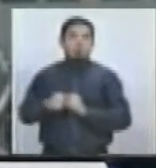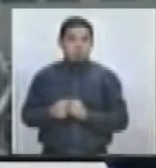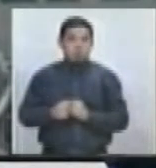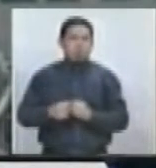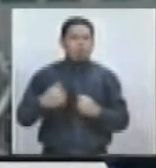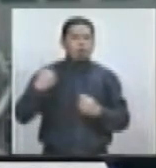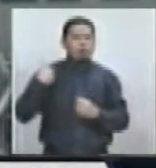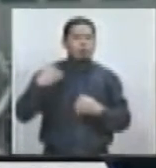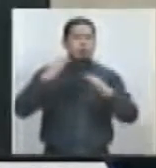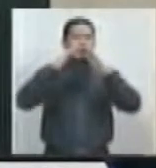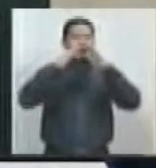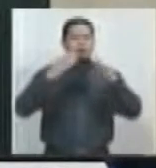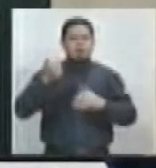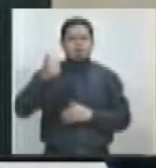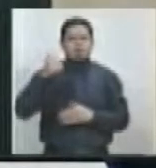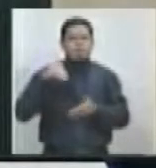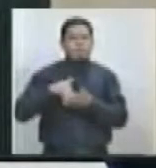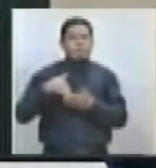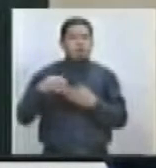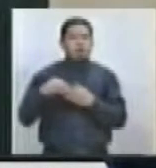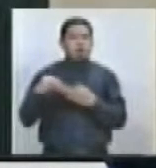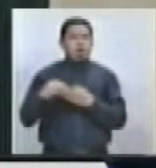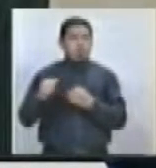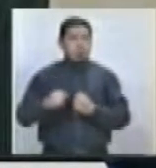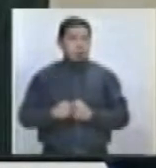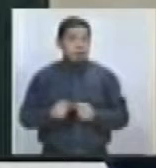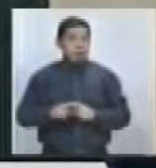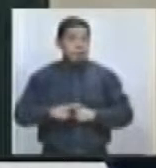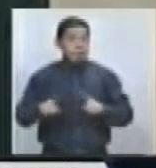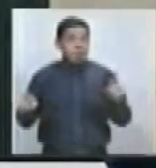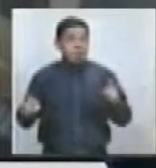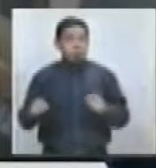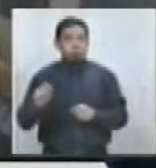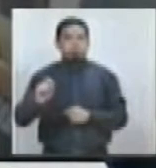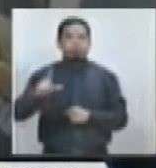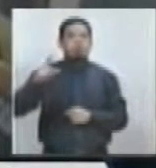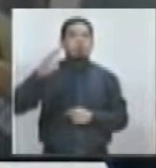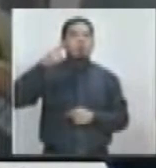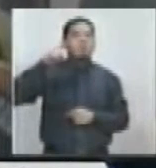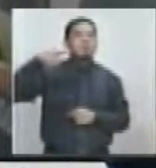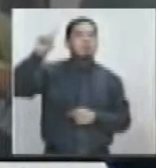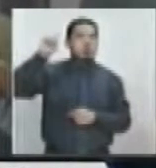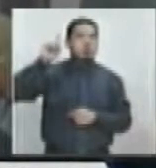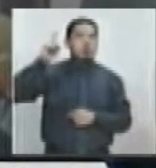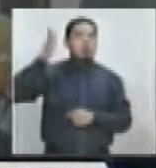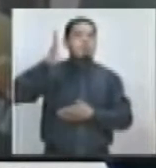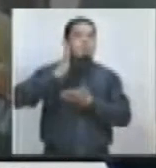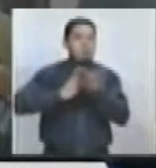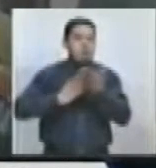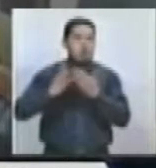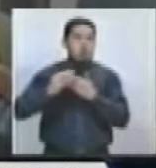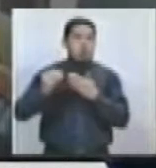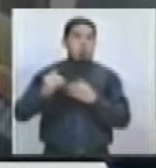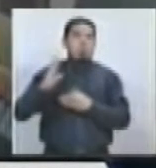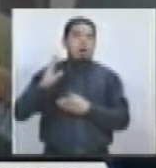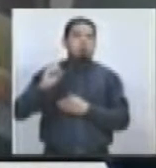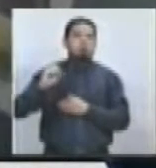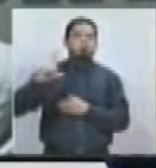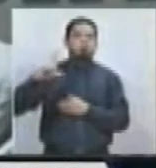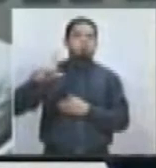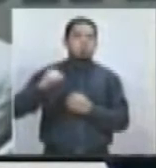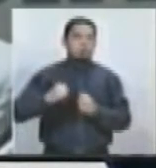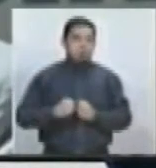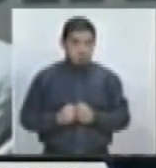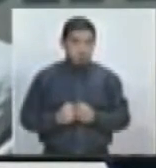por un valor de $10,000, sin embargo, estaría estimado en $1,500,000, explicó Jiménez. En esta fecha